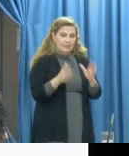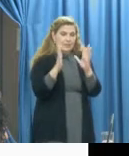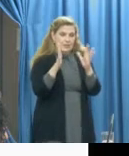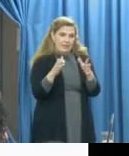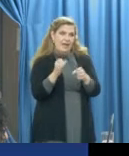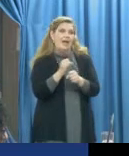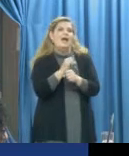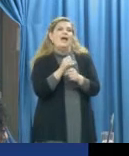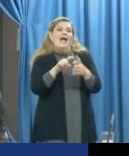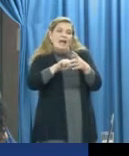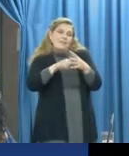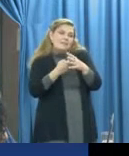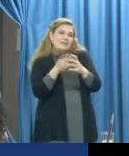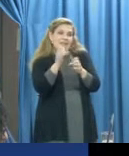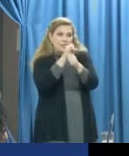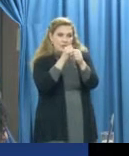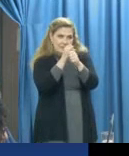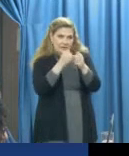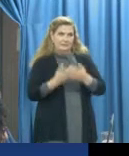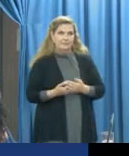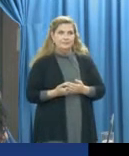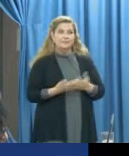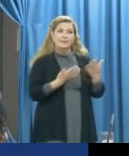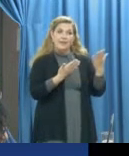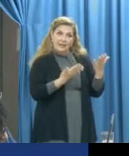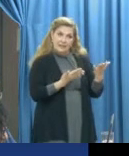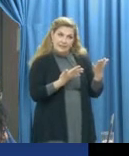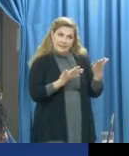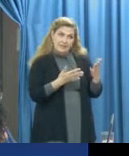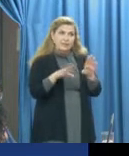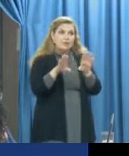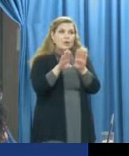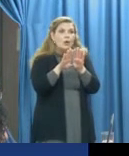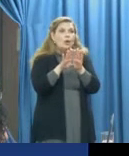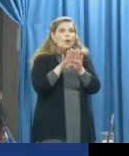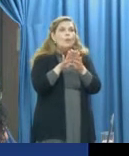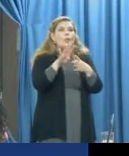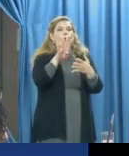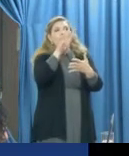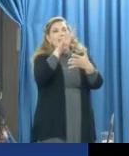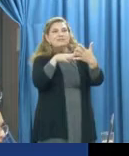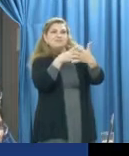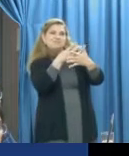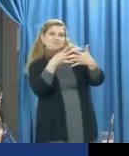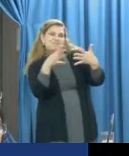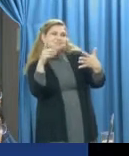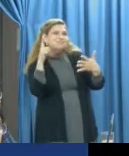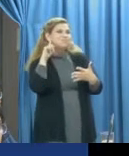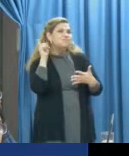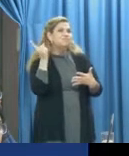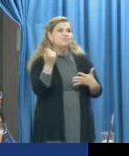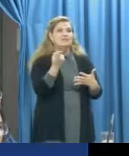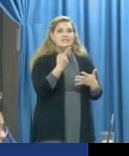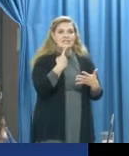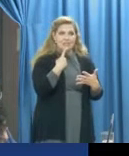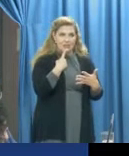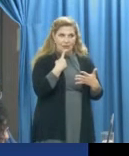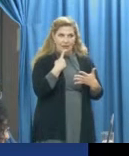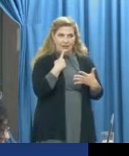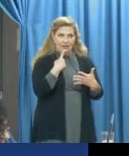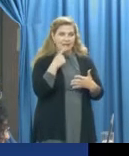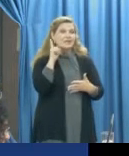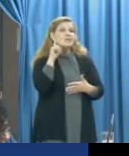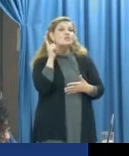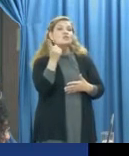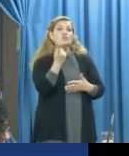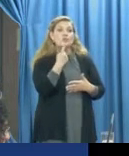empezamos. Esta es una tabla que nos habla de la clasificación de las sorderas. Las